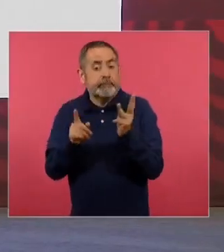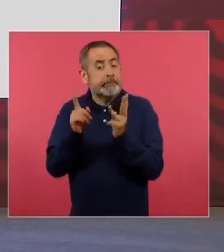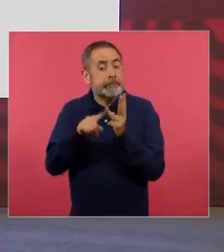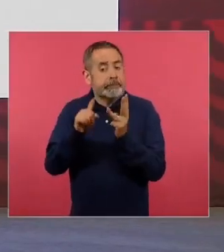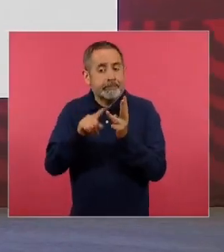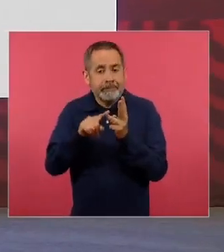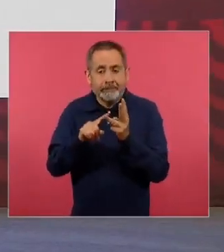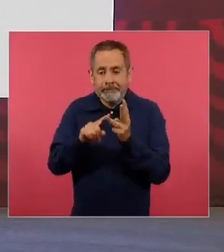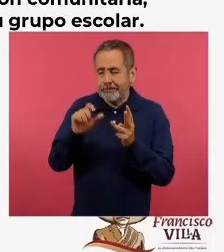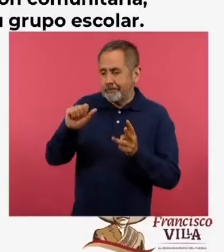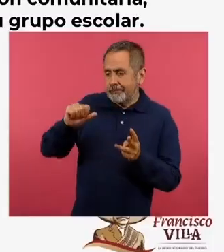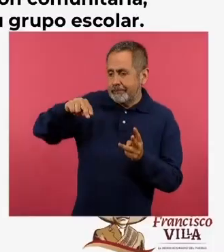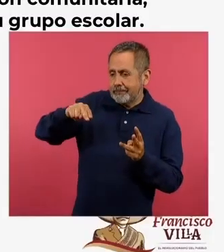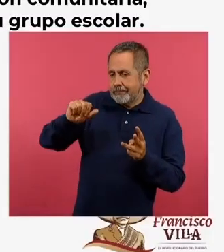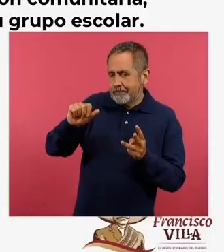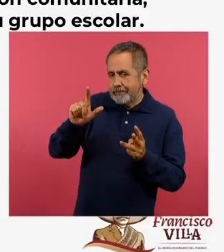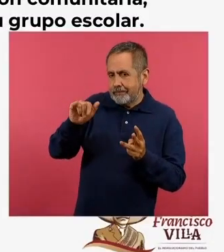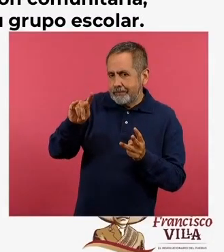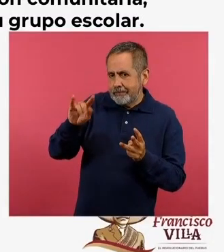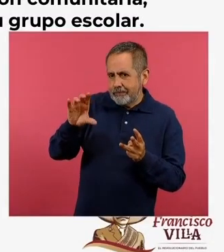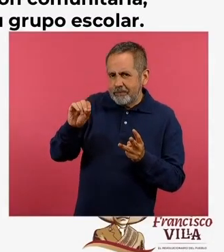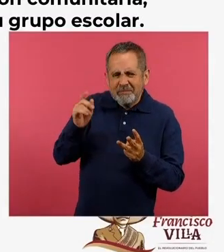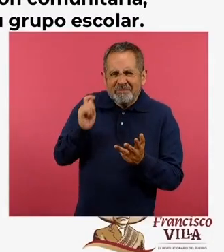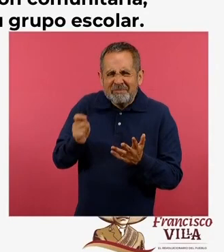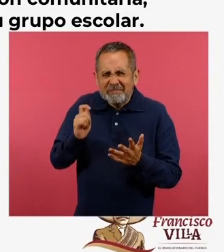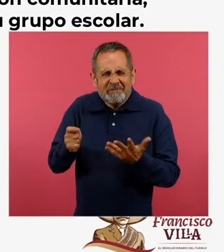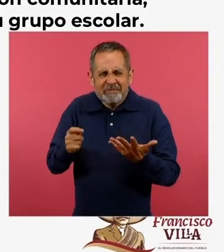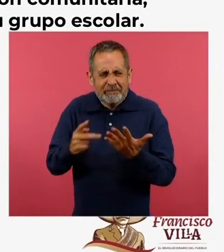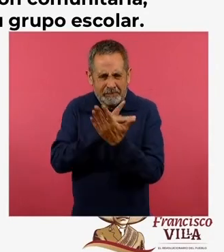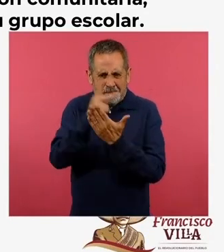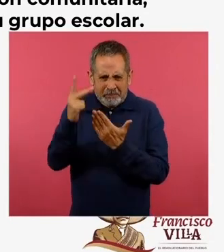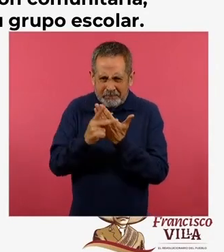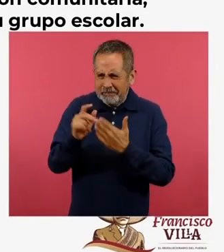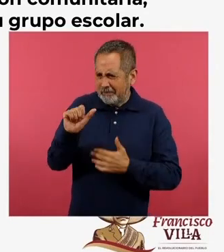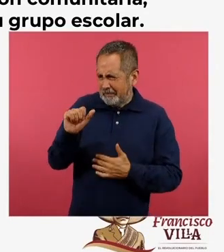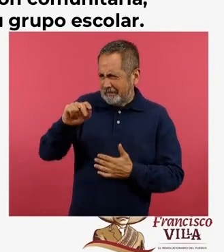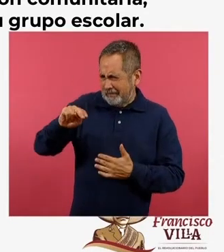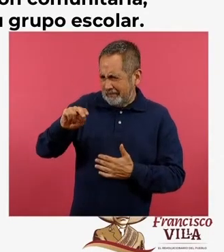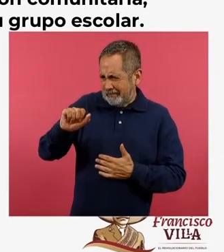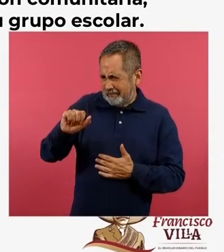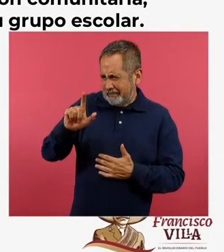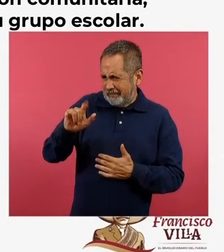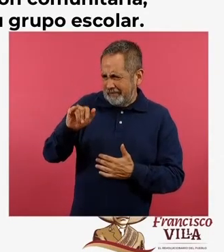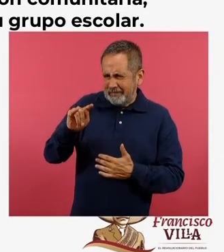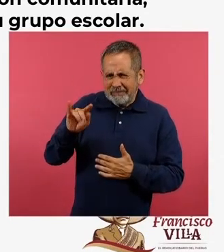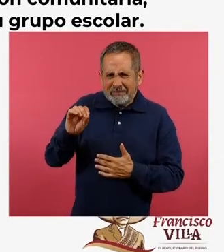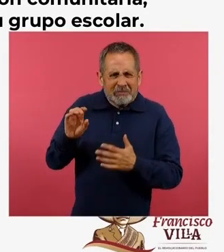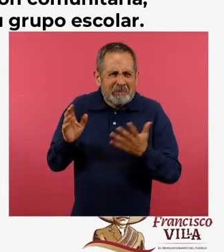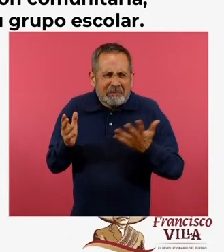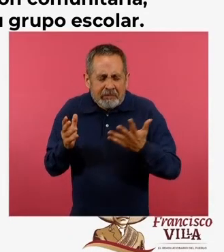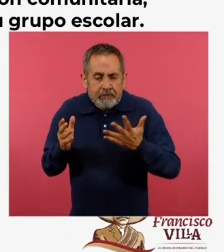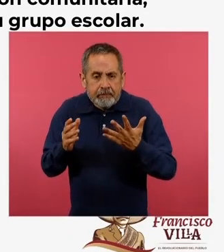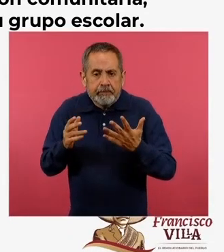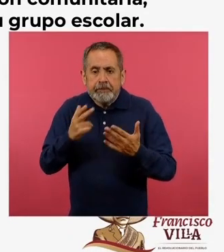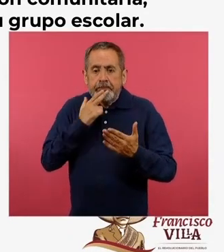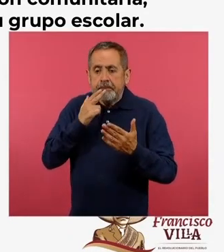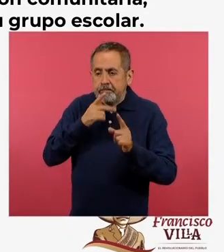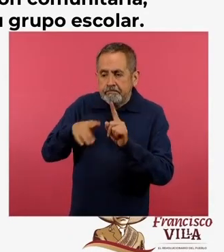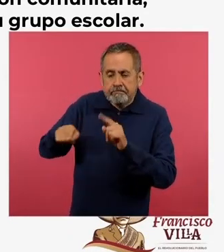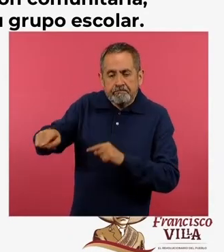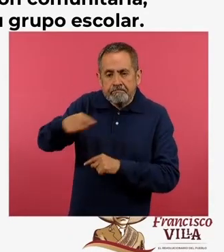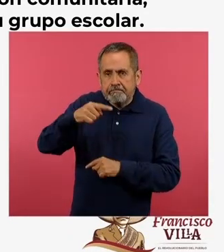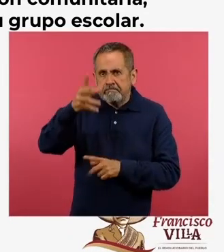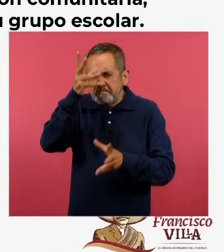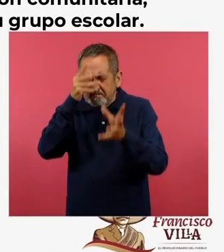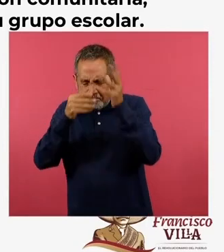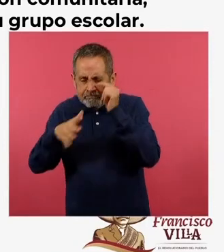a los programas analíticos. ¿Qué son los programas analíticos? Son es una estrategia para contextualizar el